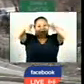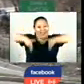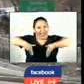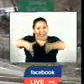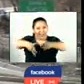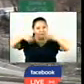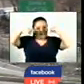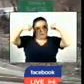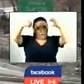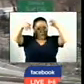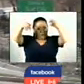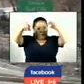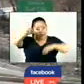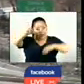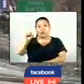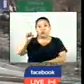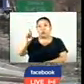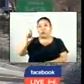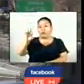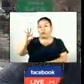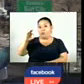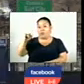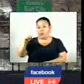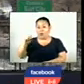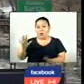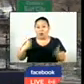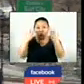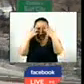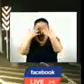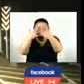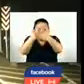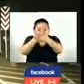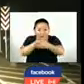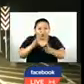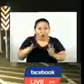porque actualmente si se viaja de noche este es el panorama.